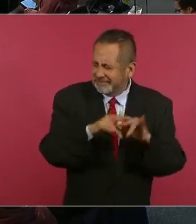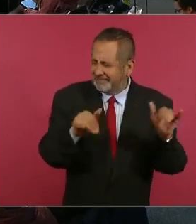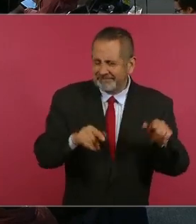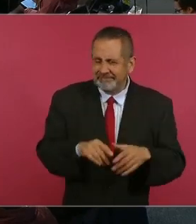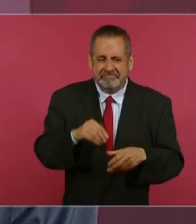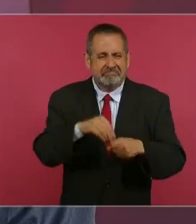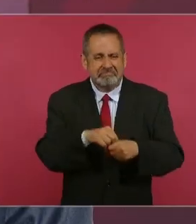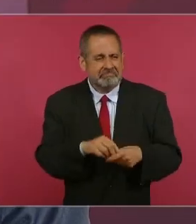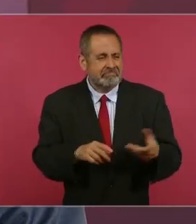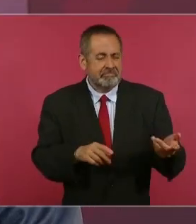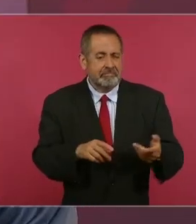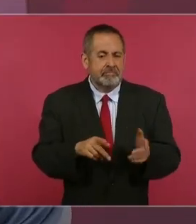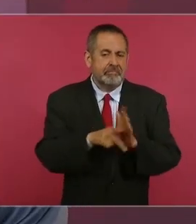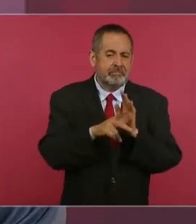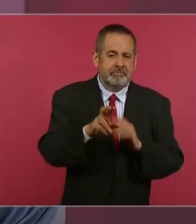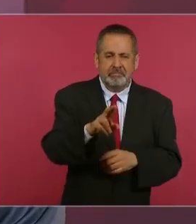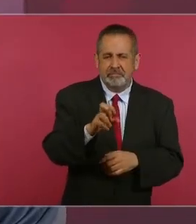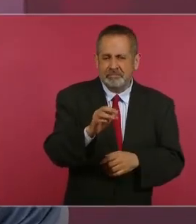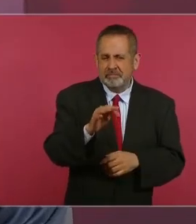ni en Reforma,